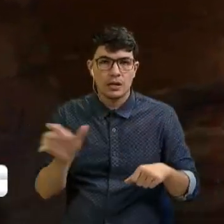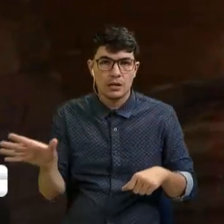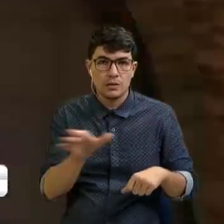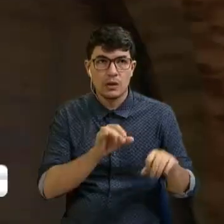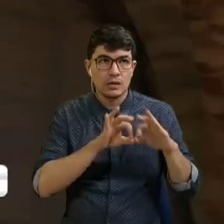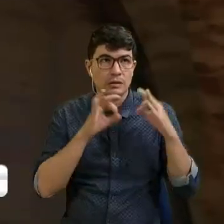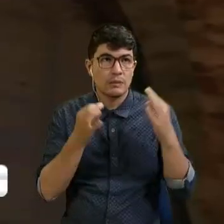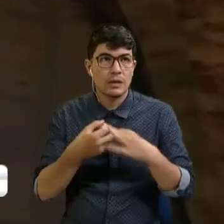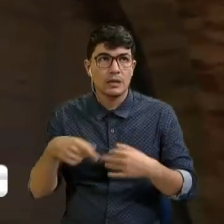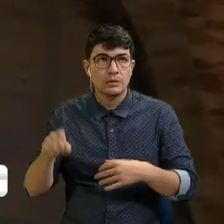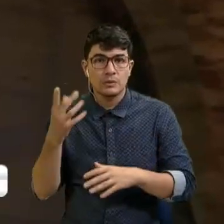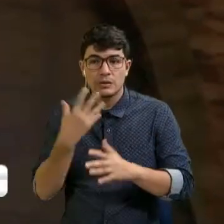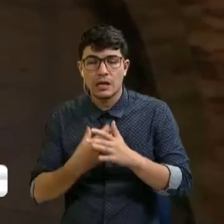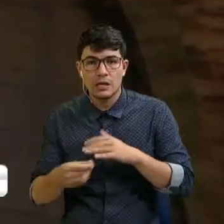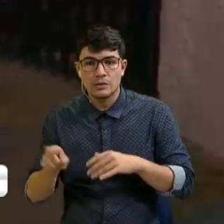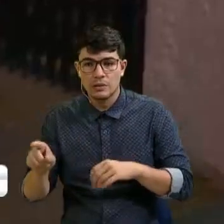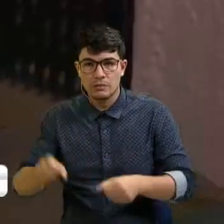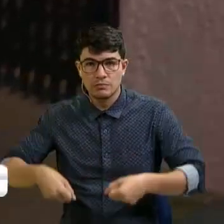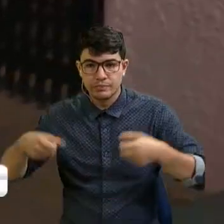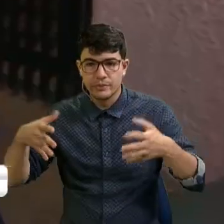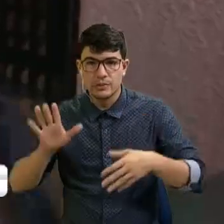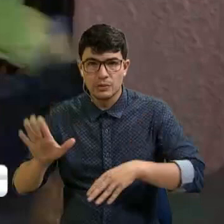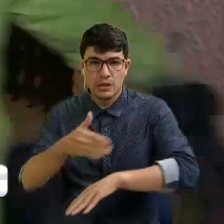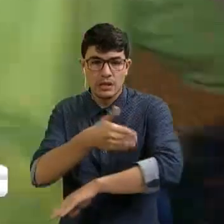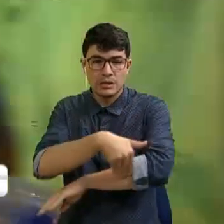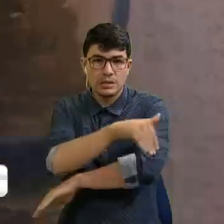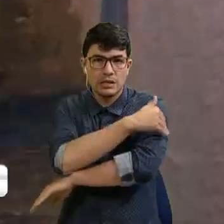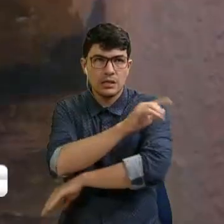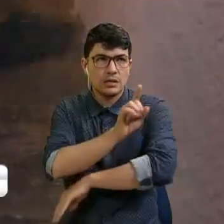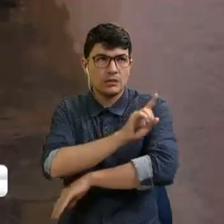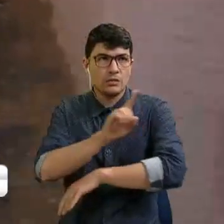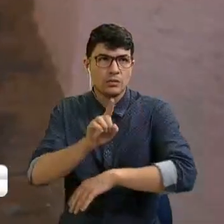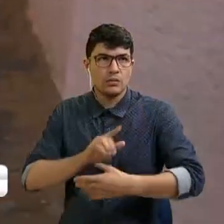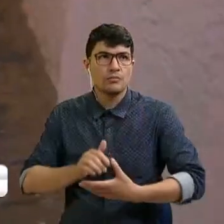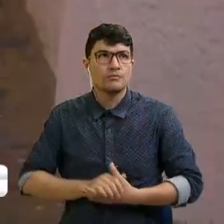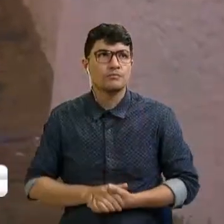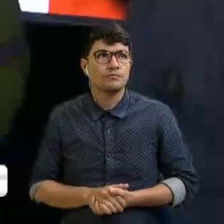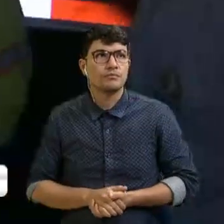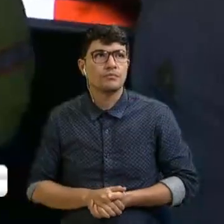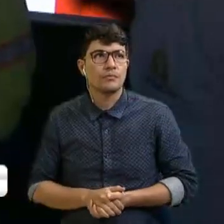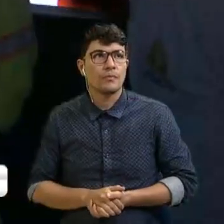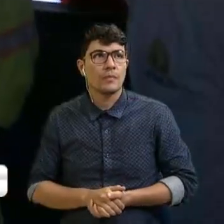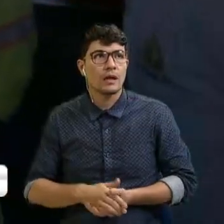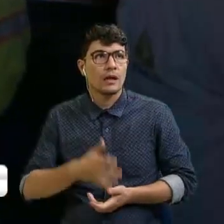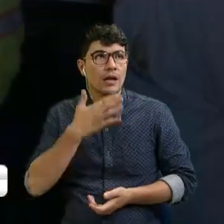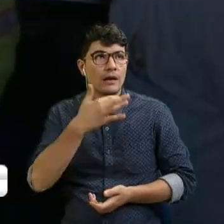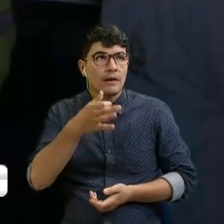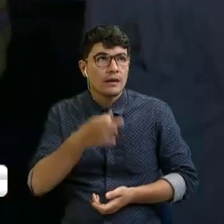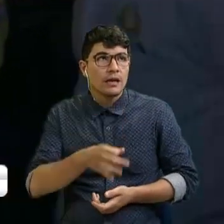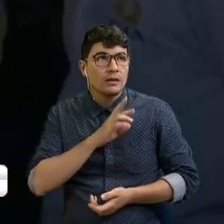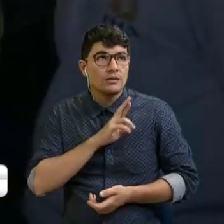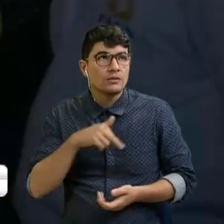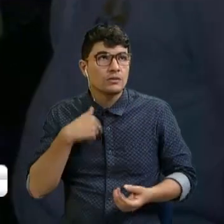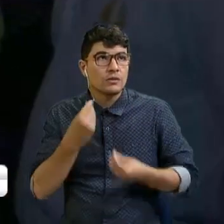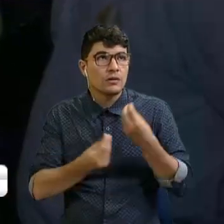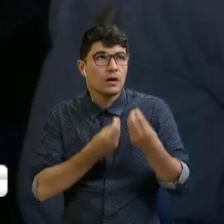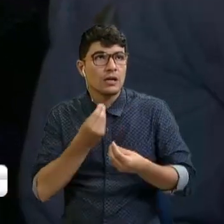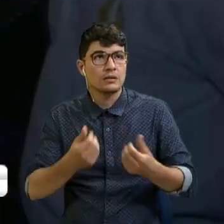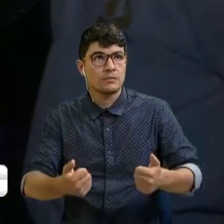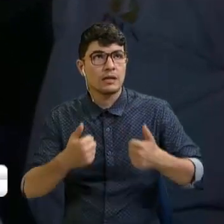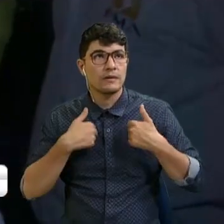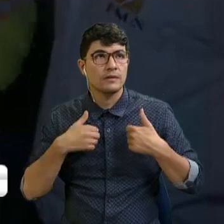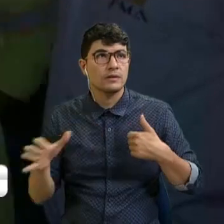familias ni siquiera tengan que salir con sus bolsas a la esquina de las calles donde residen la verdad principalmente lo estamos haciendo en beneficio de la